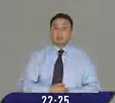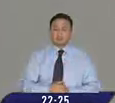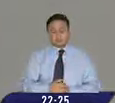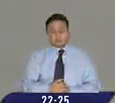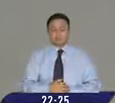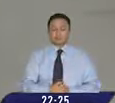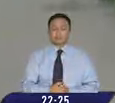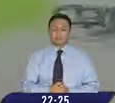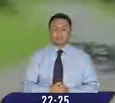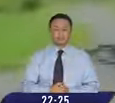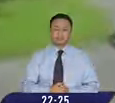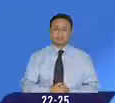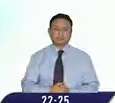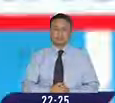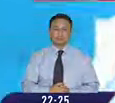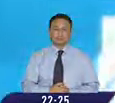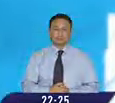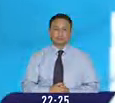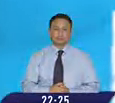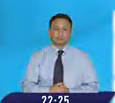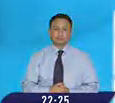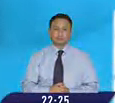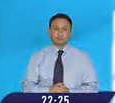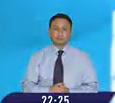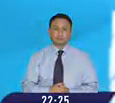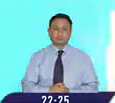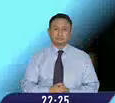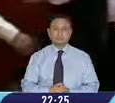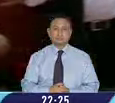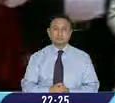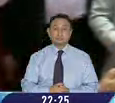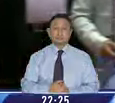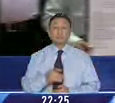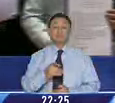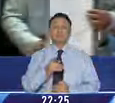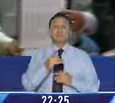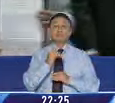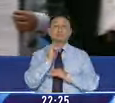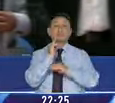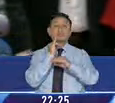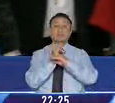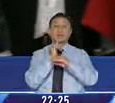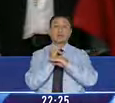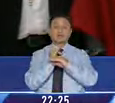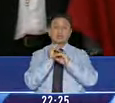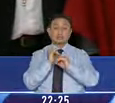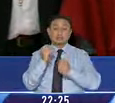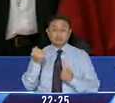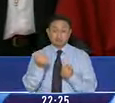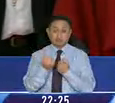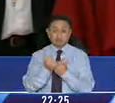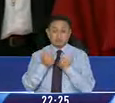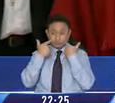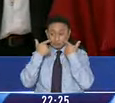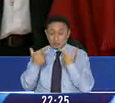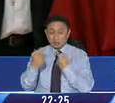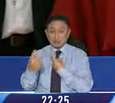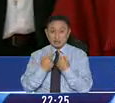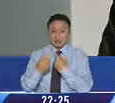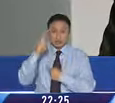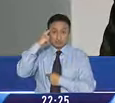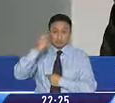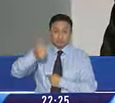Informó Priscila Cadena. La Conferencia Episcopal Ecuatoriana ya no continuará como garante de los diálogos